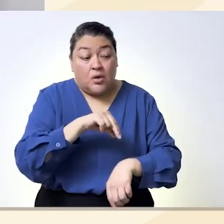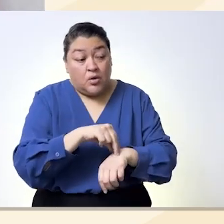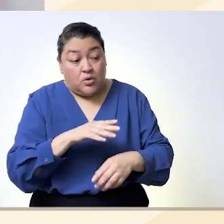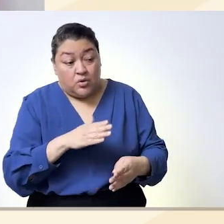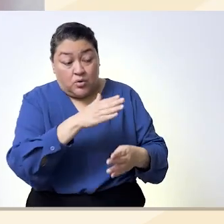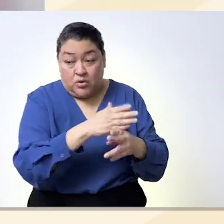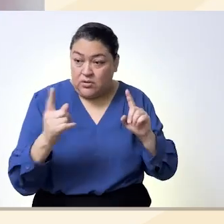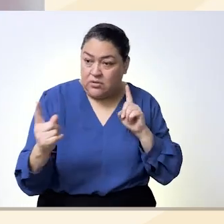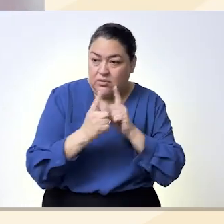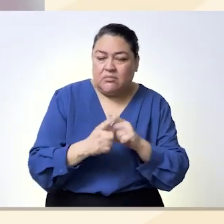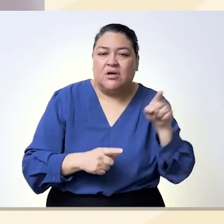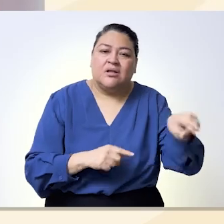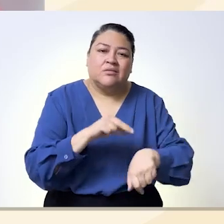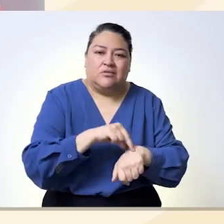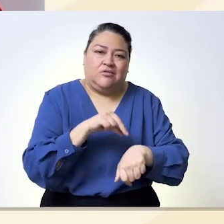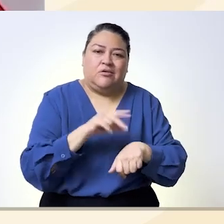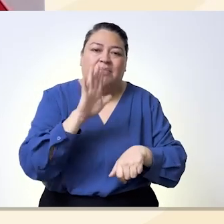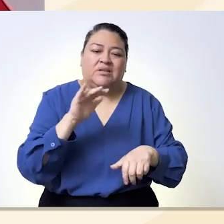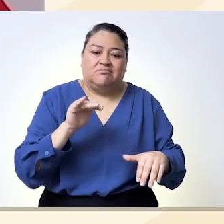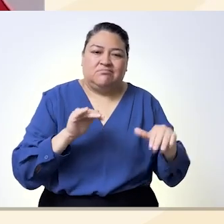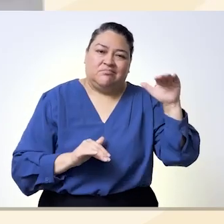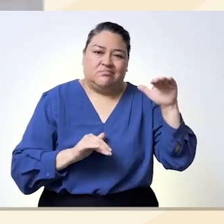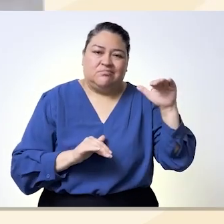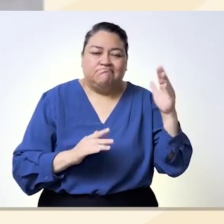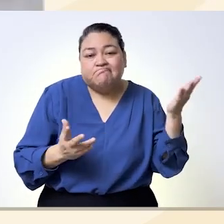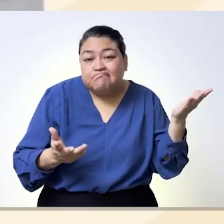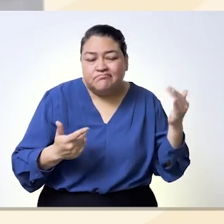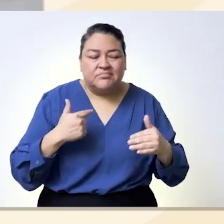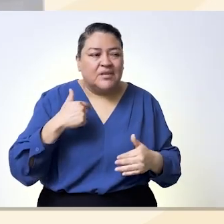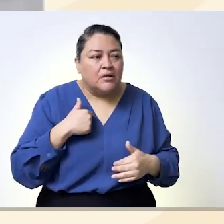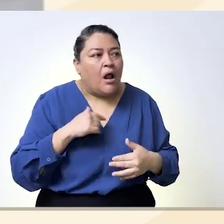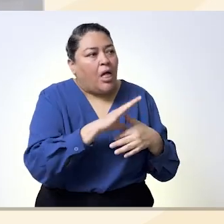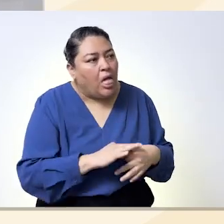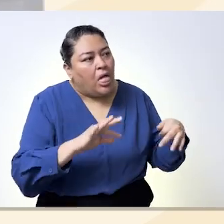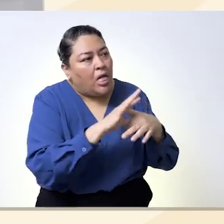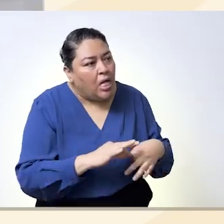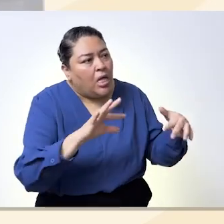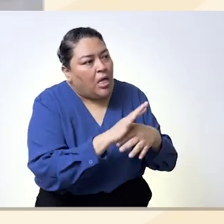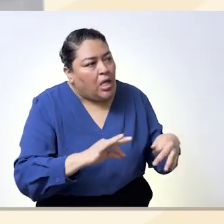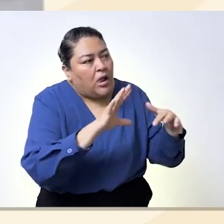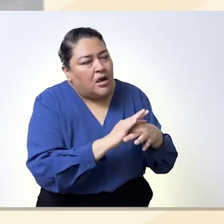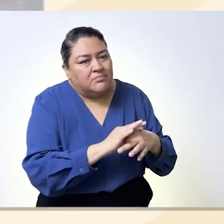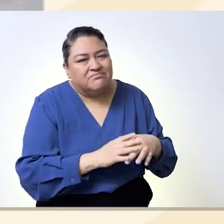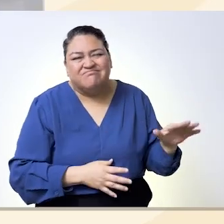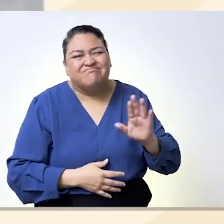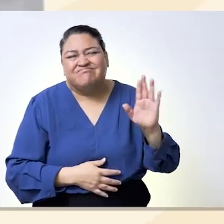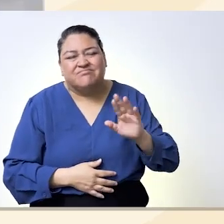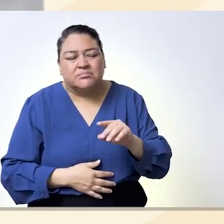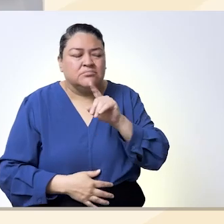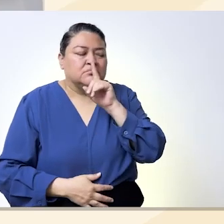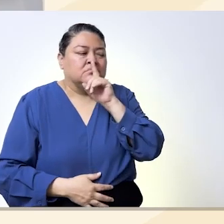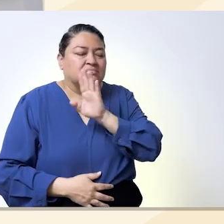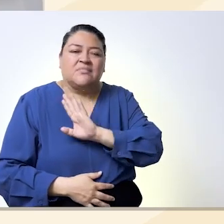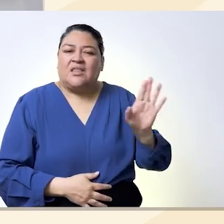Entonces, ¿para qué me meto? ¿Para qué me desgasto? Yo soy extremadamente coda con mi energía, ya la ahorro mucho, entonces ya